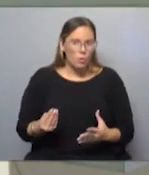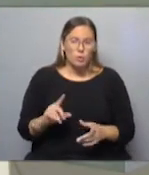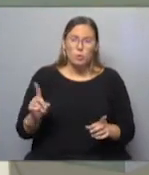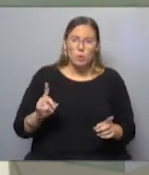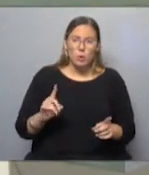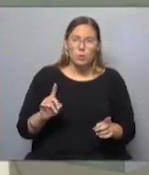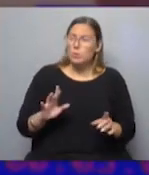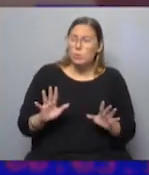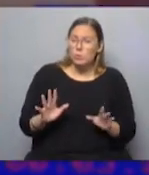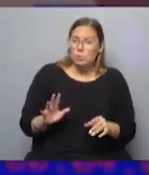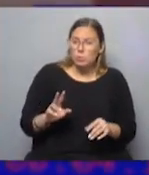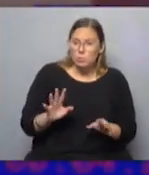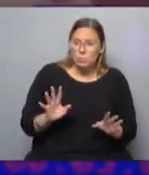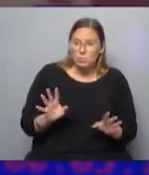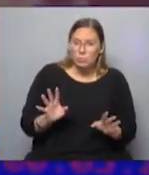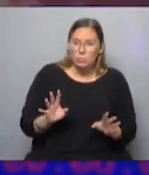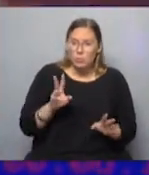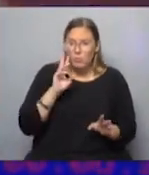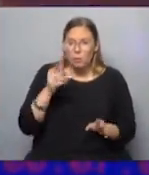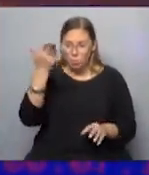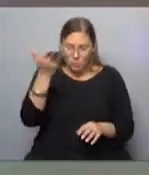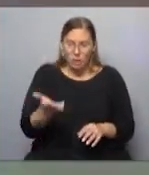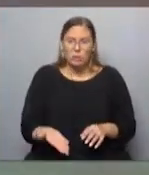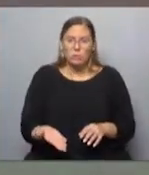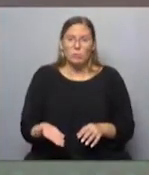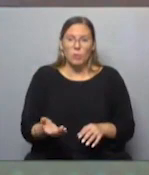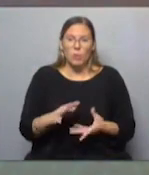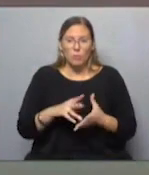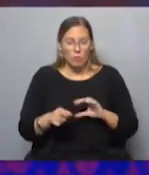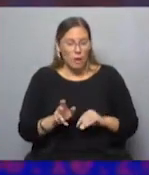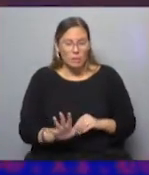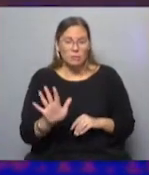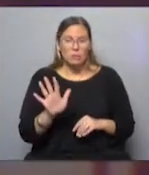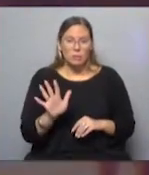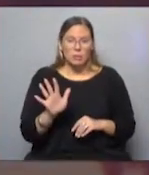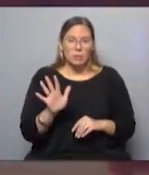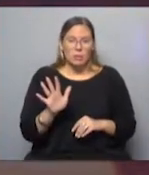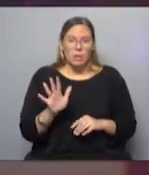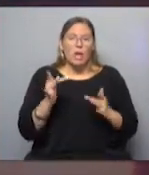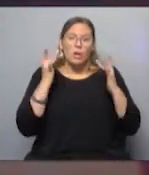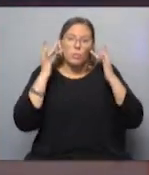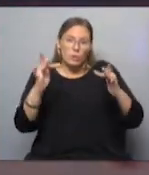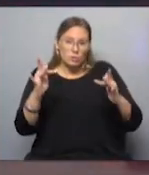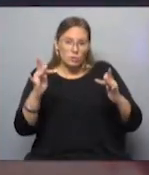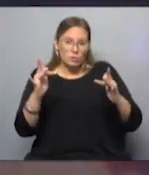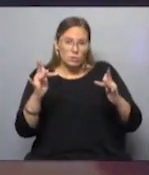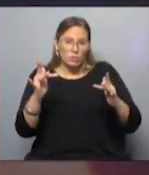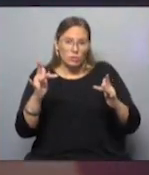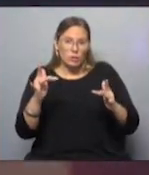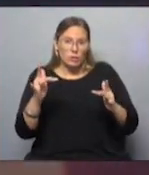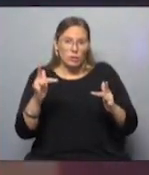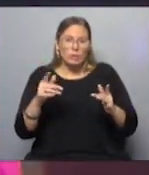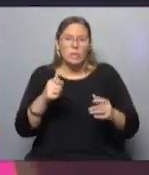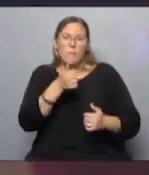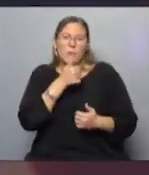ahora eso parece comportarse como además que son la educación ese martes siempre